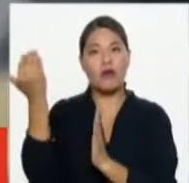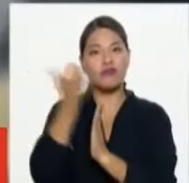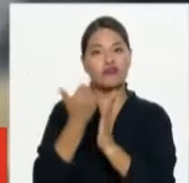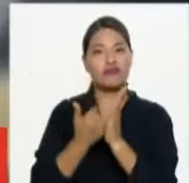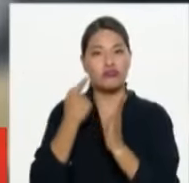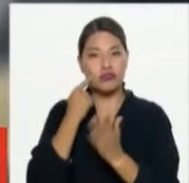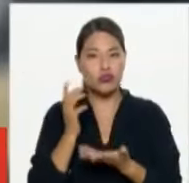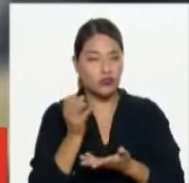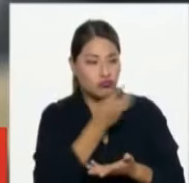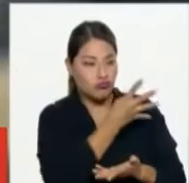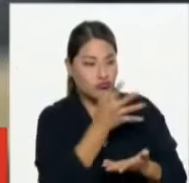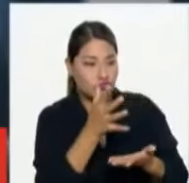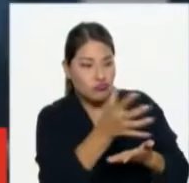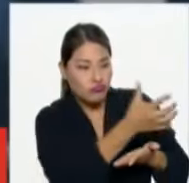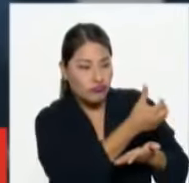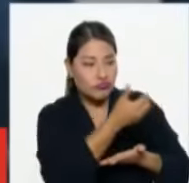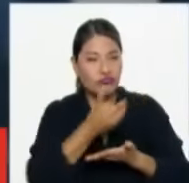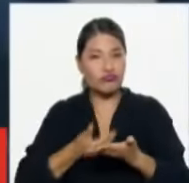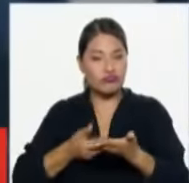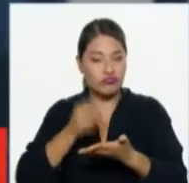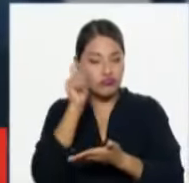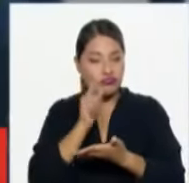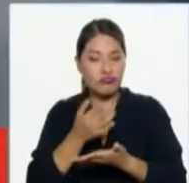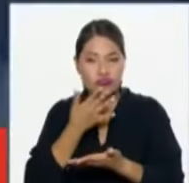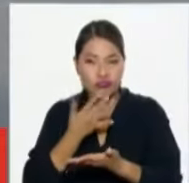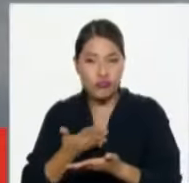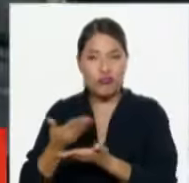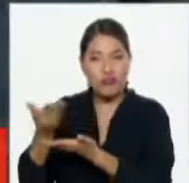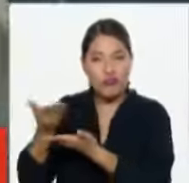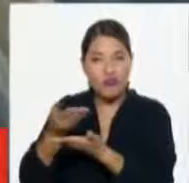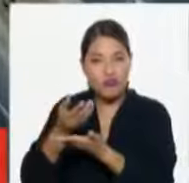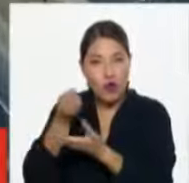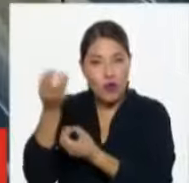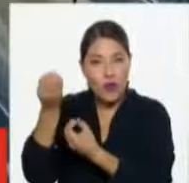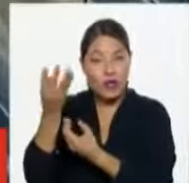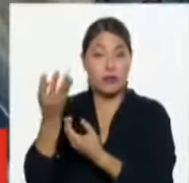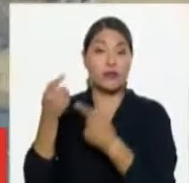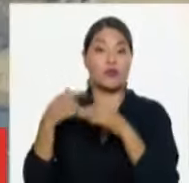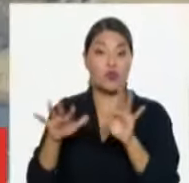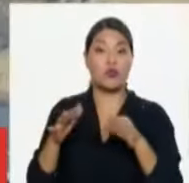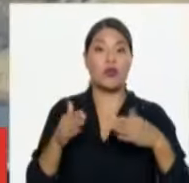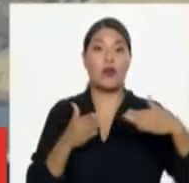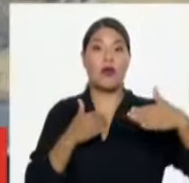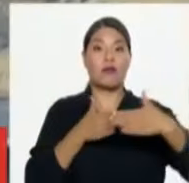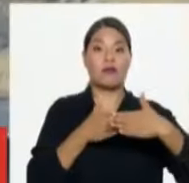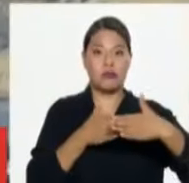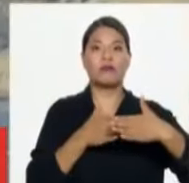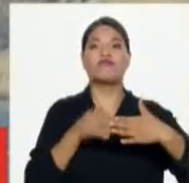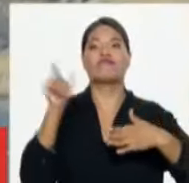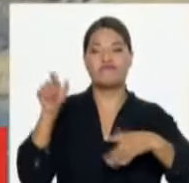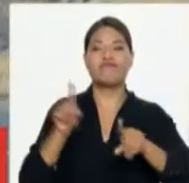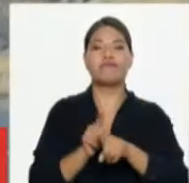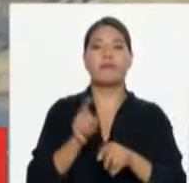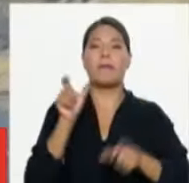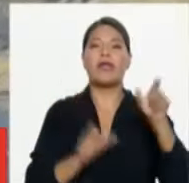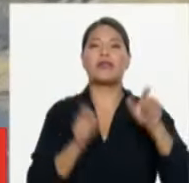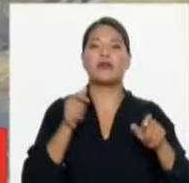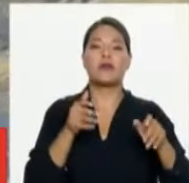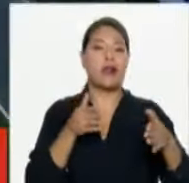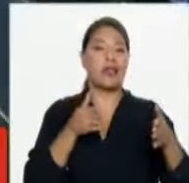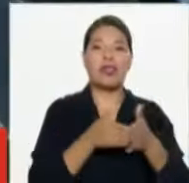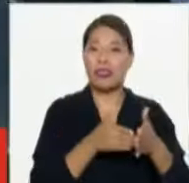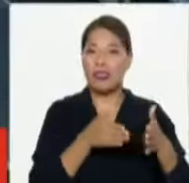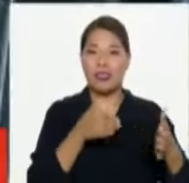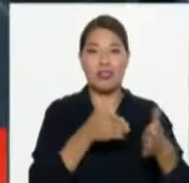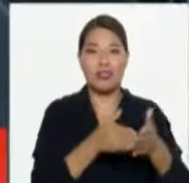llegado esta institución. Señaló asimismo que han comprobado que el peaje afecta el ejercicio de la libertad de tránsito de la población